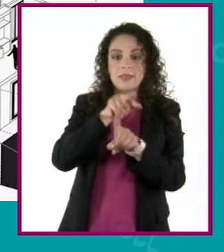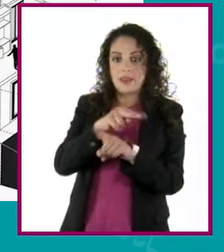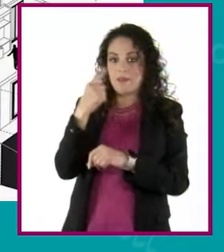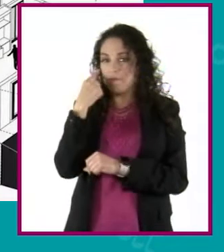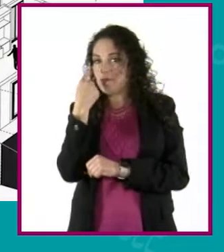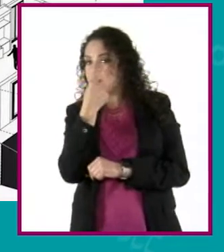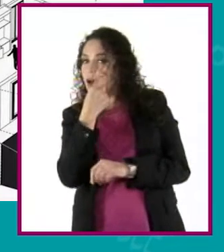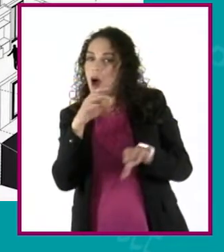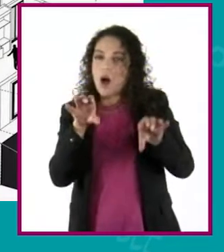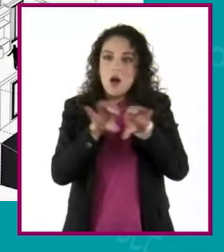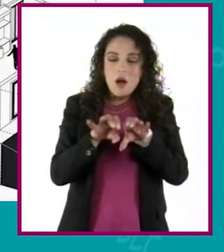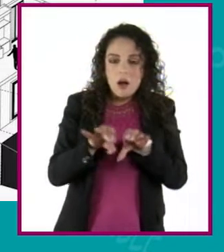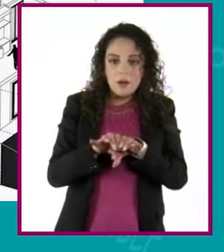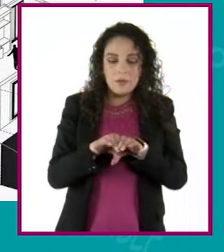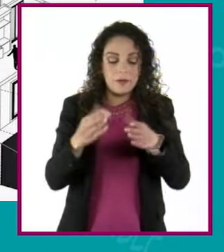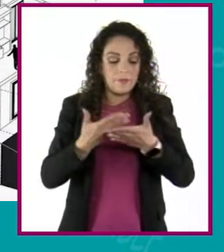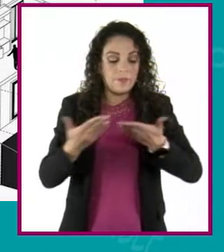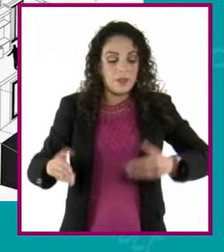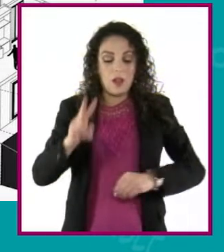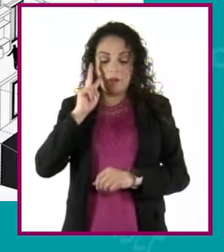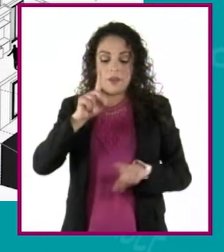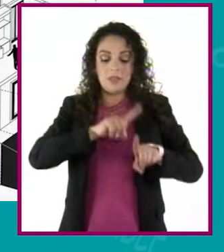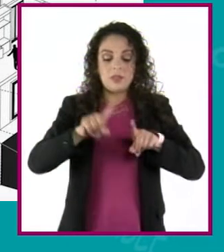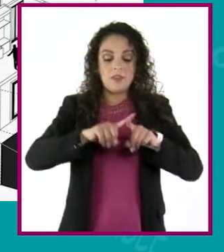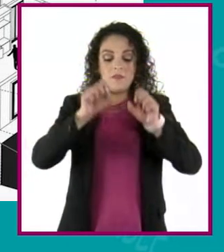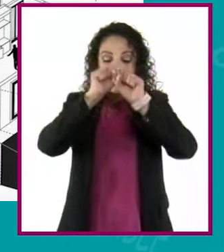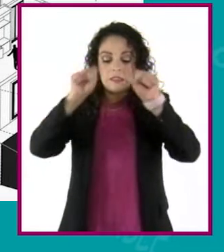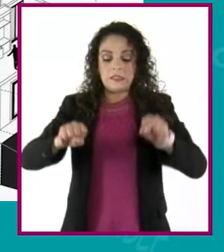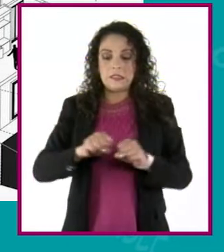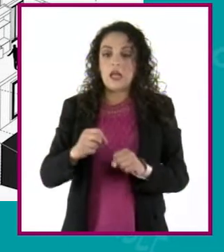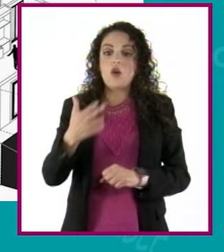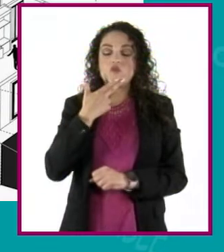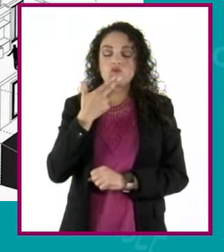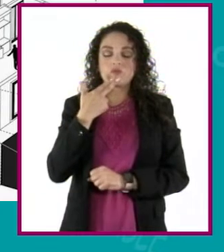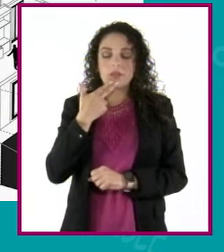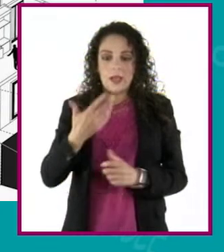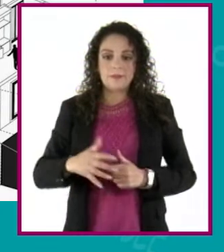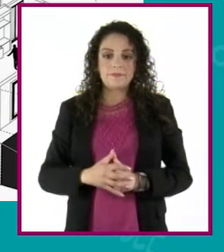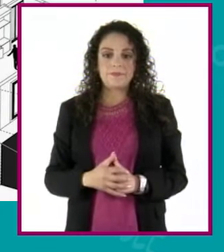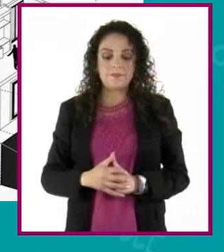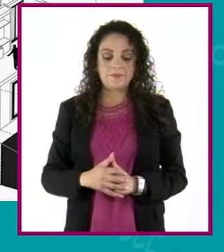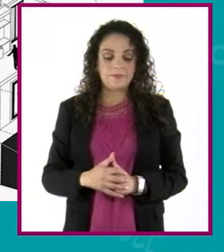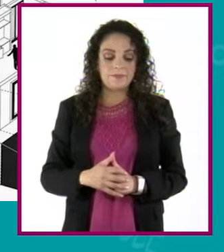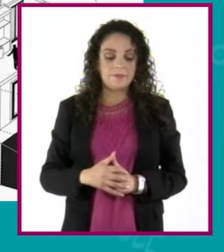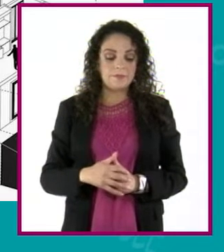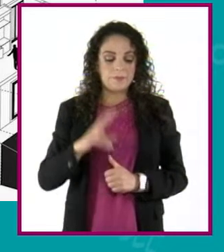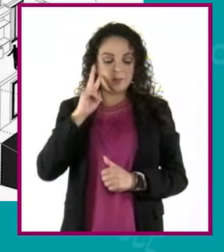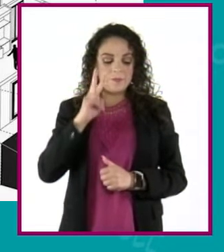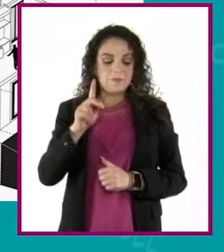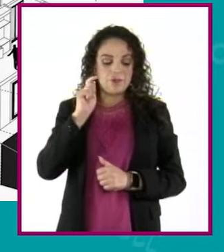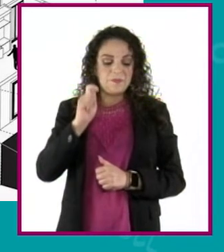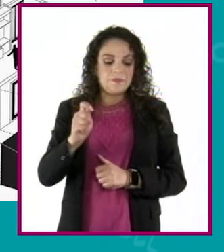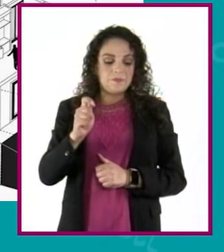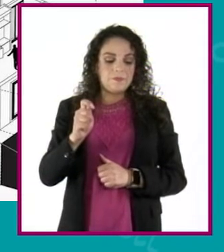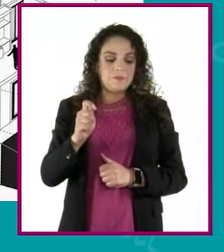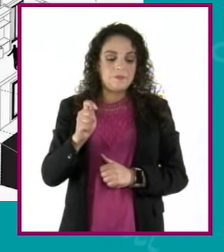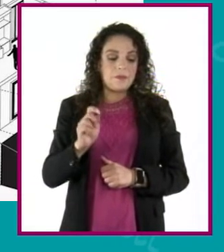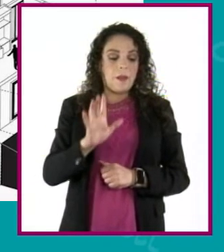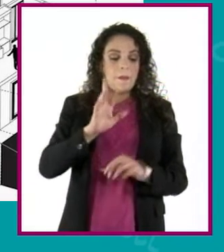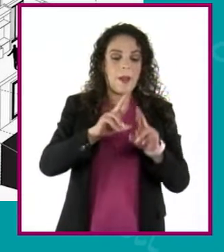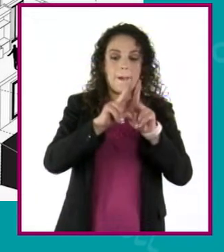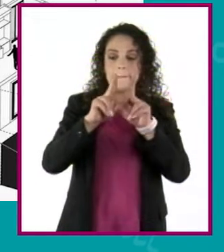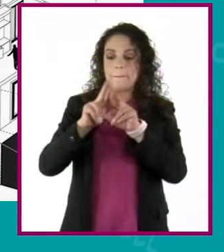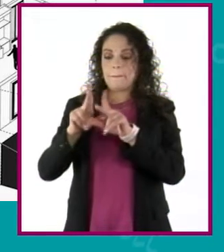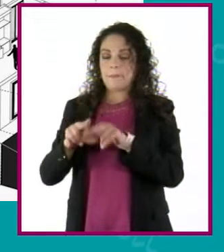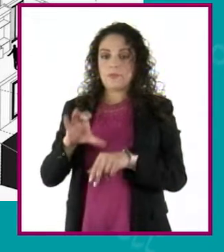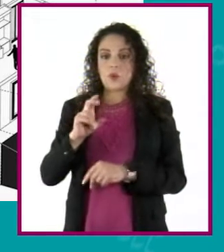Aquí vamos a ver los sistemas que se utilizaron. Entonces vamos a ver cómo hay como un cubito, como si hubiéramos desbaratado un cubo